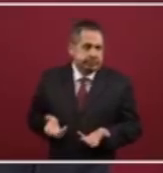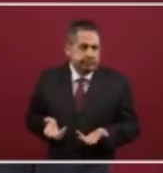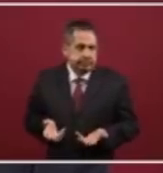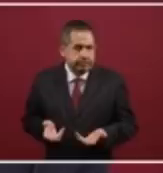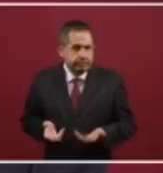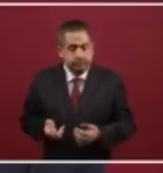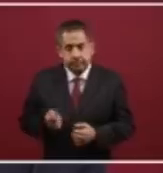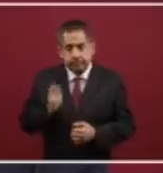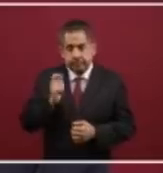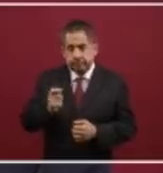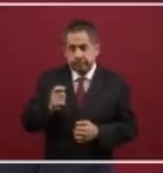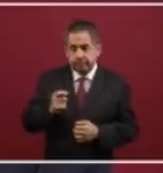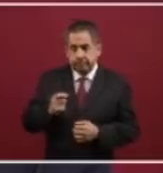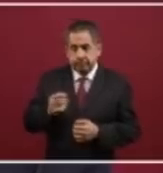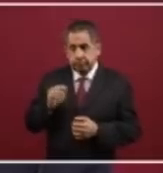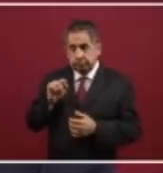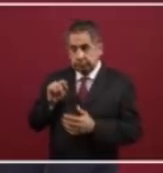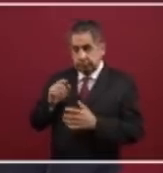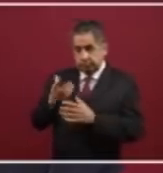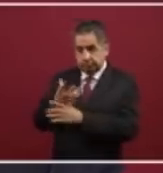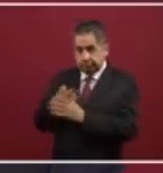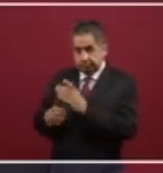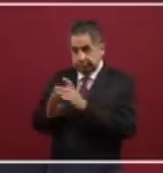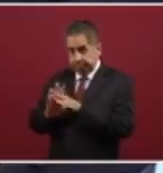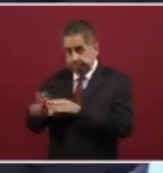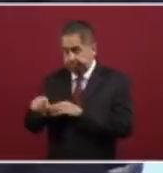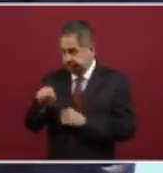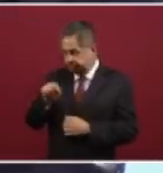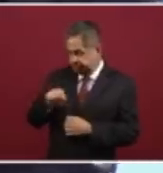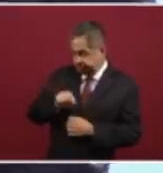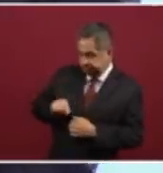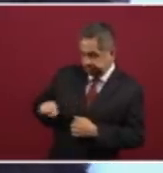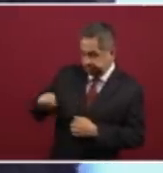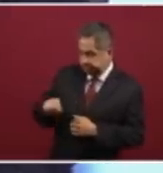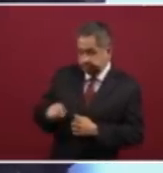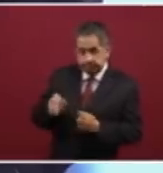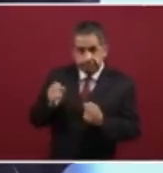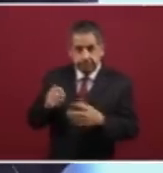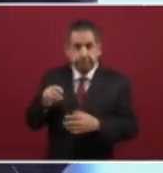en muchos casos son